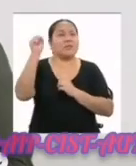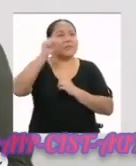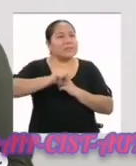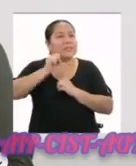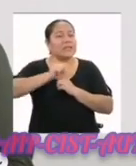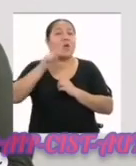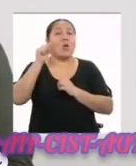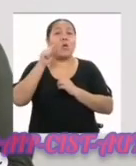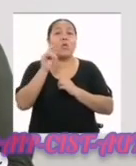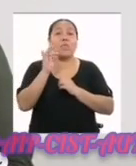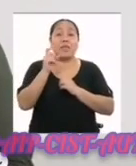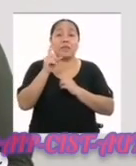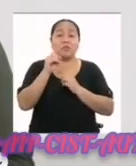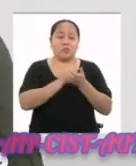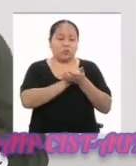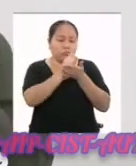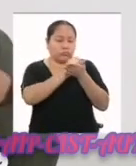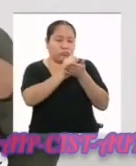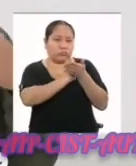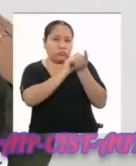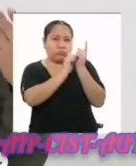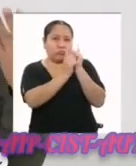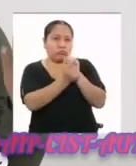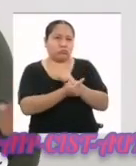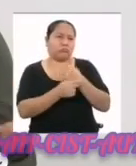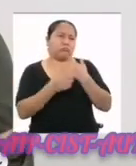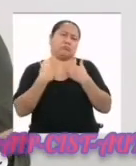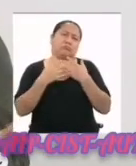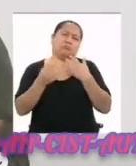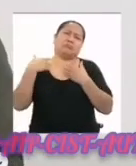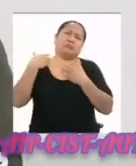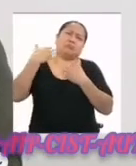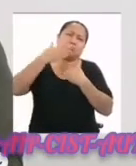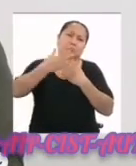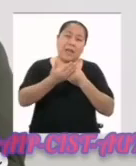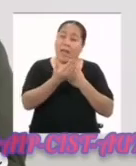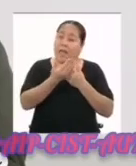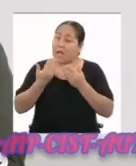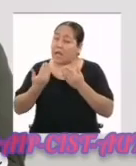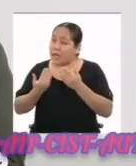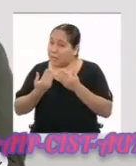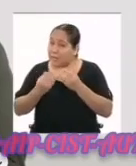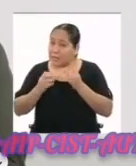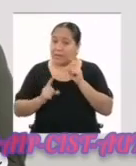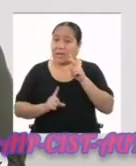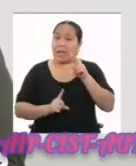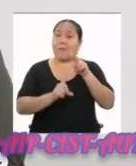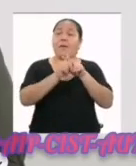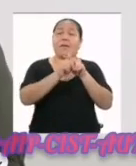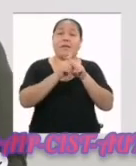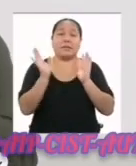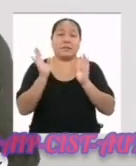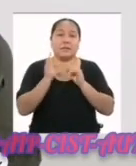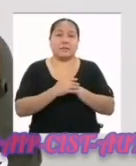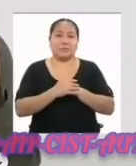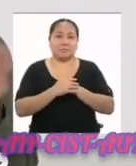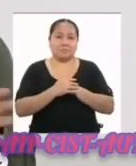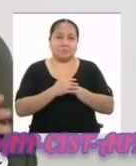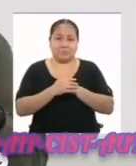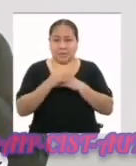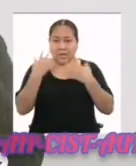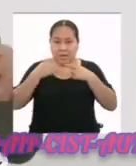Un texto puede ser modificado hasta segundos antes de que salga a la luz, es decir, que